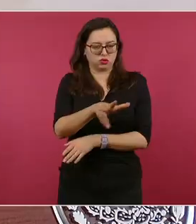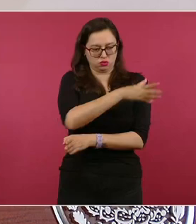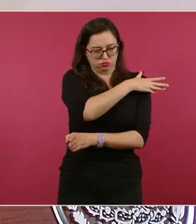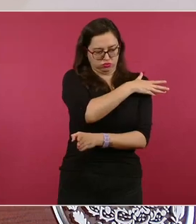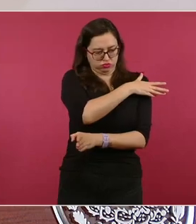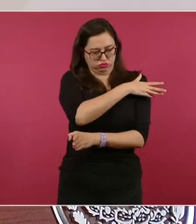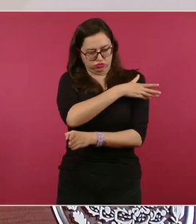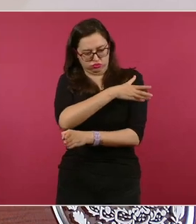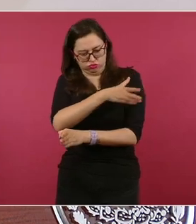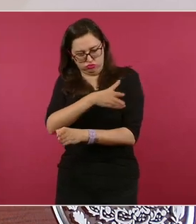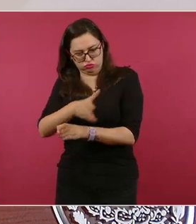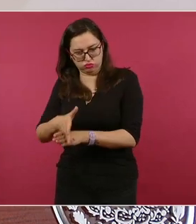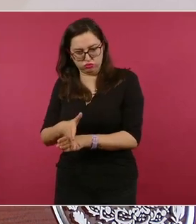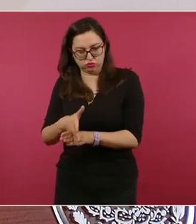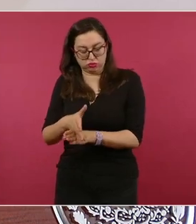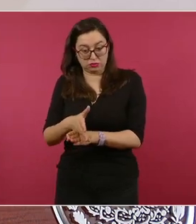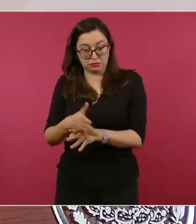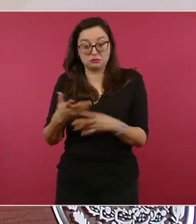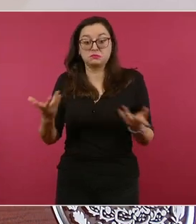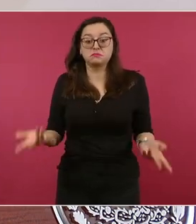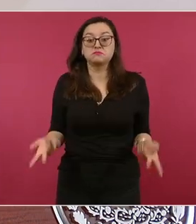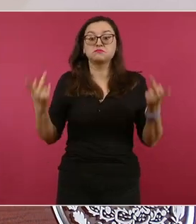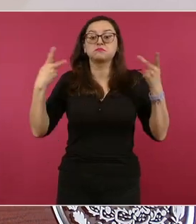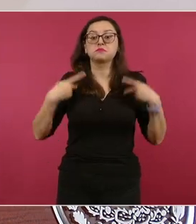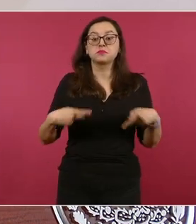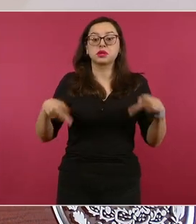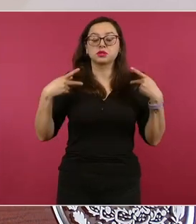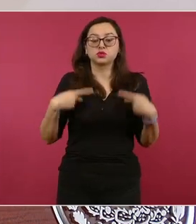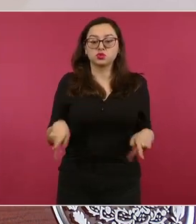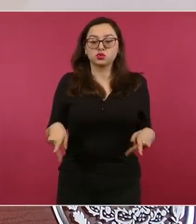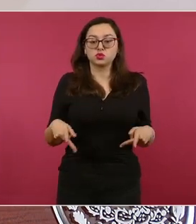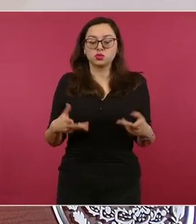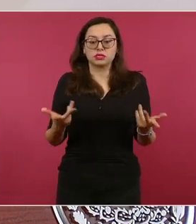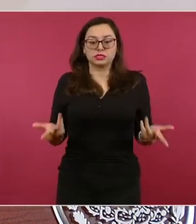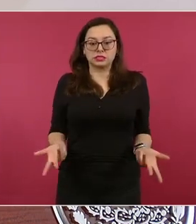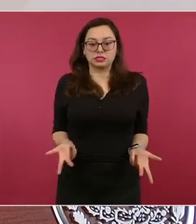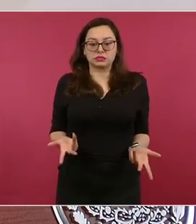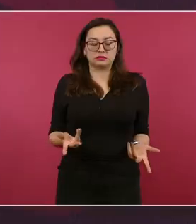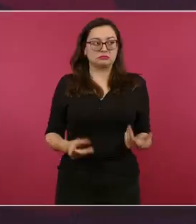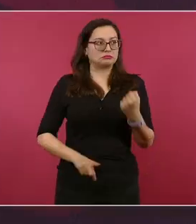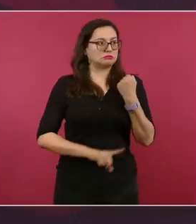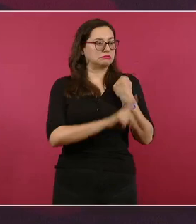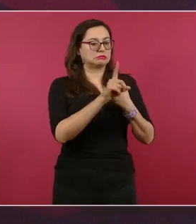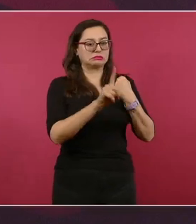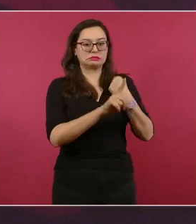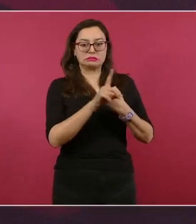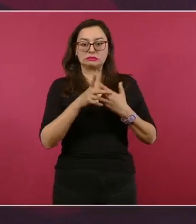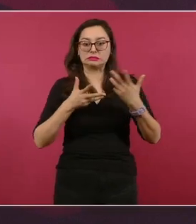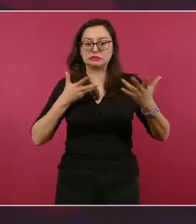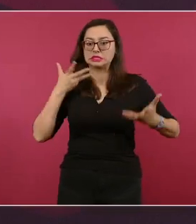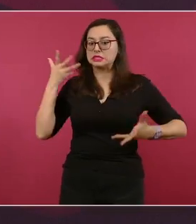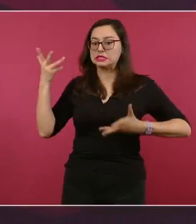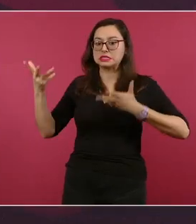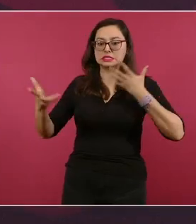fueron buscando trabajo por la crisis económica, lo que no sucede